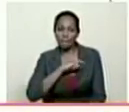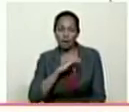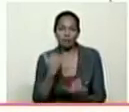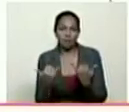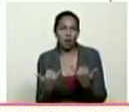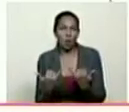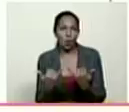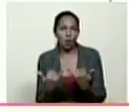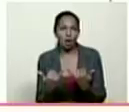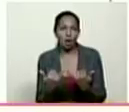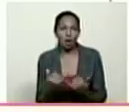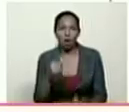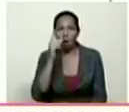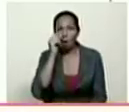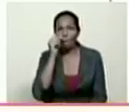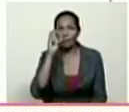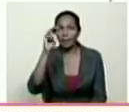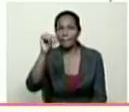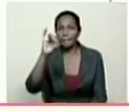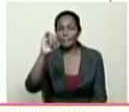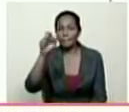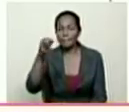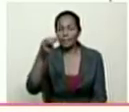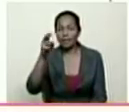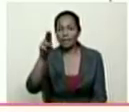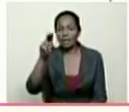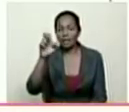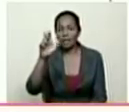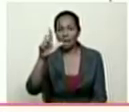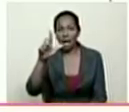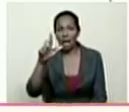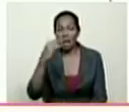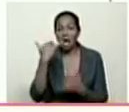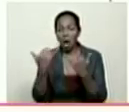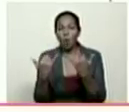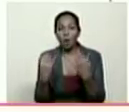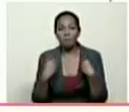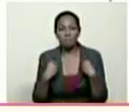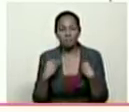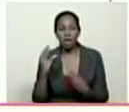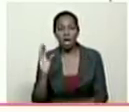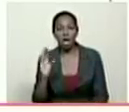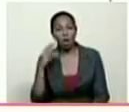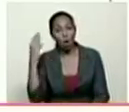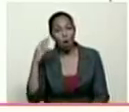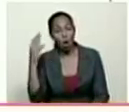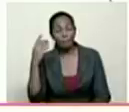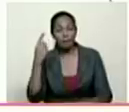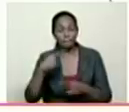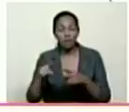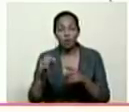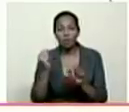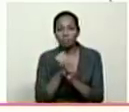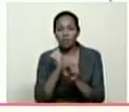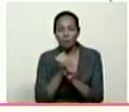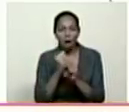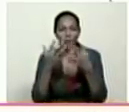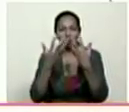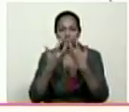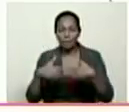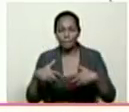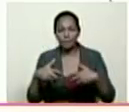el señor Miguel Ángel José Freita, que actualmente vive en Colombia y que trabaja en una empresa